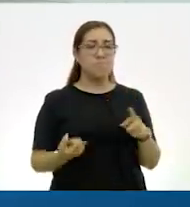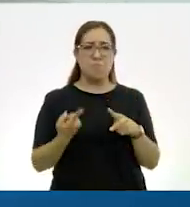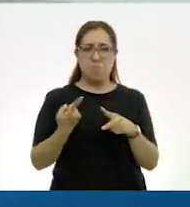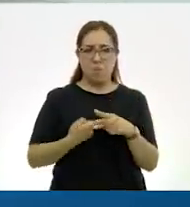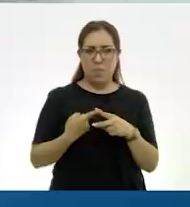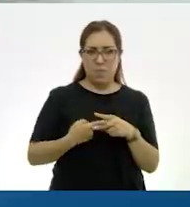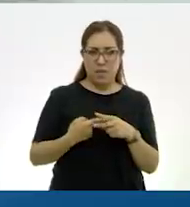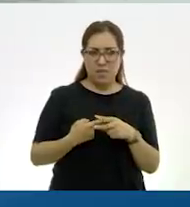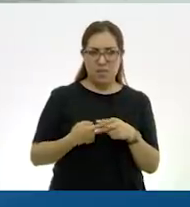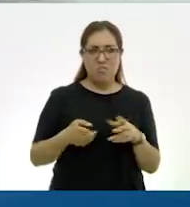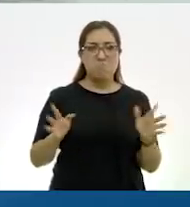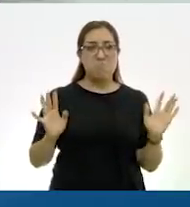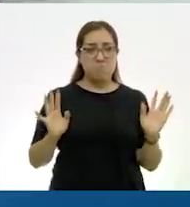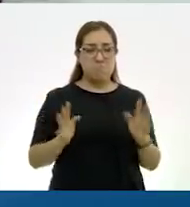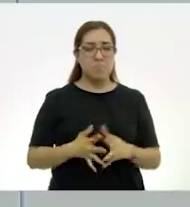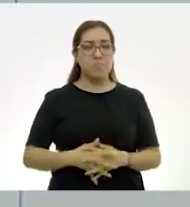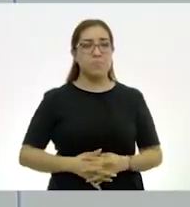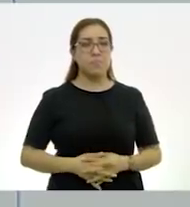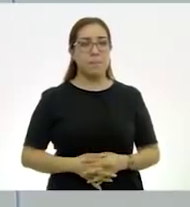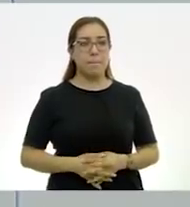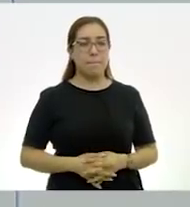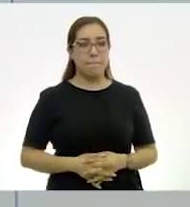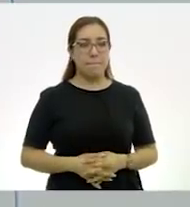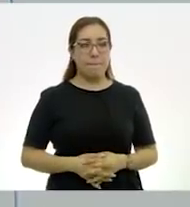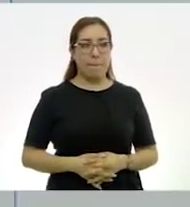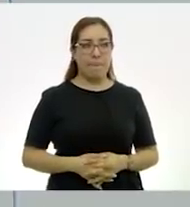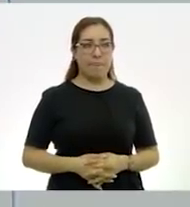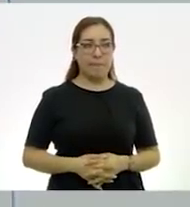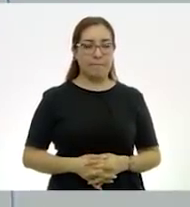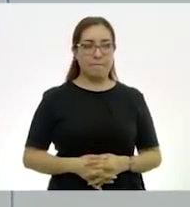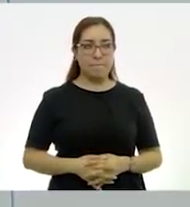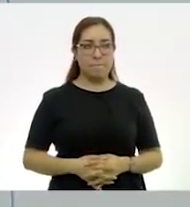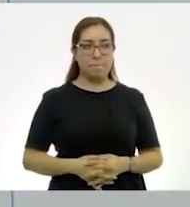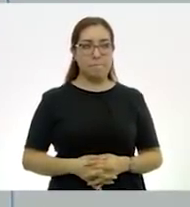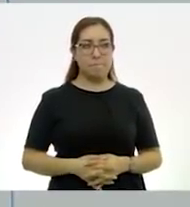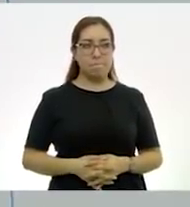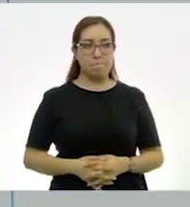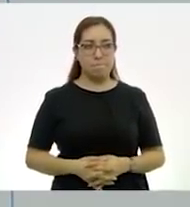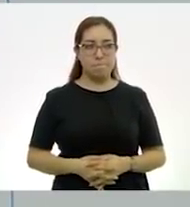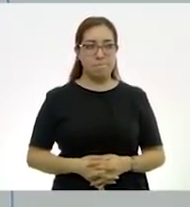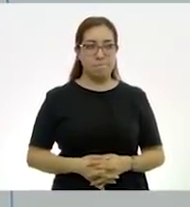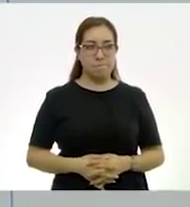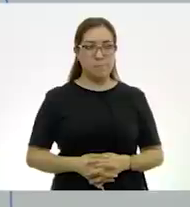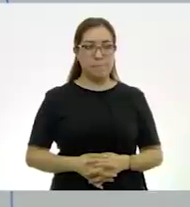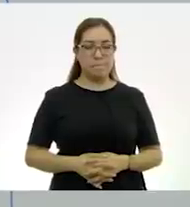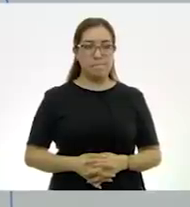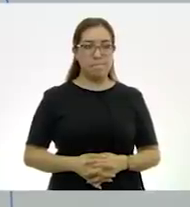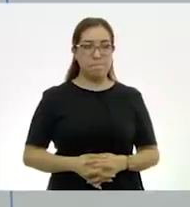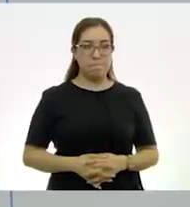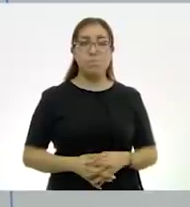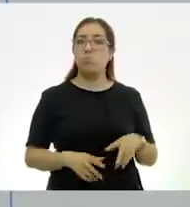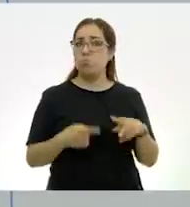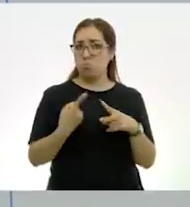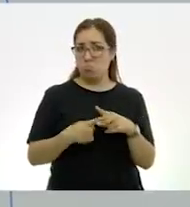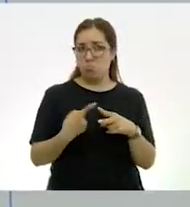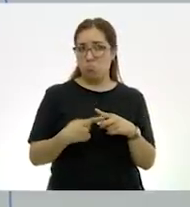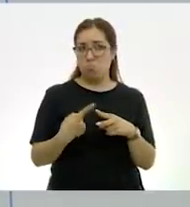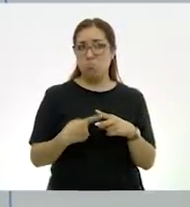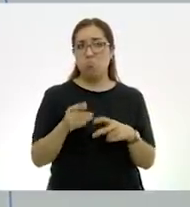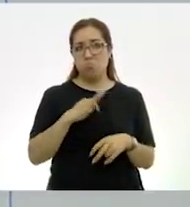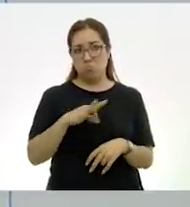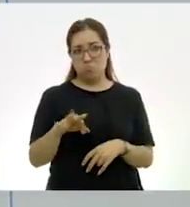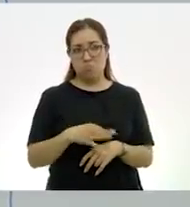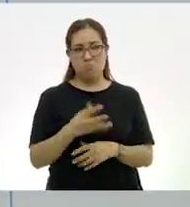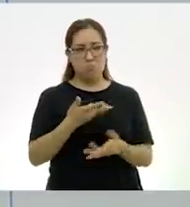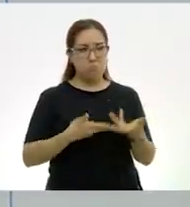¿cierto? cuentas, Hacer un recuento de qué tenían, qué no tenían, cuánto vendieron, qué intercambiaron. así es. Vamos a